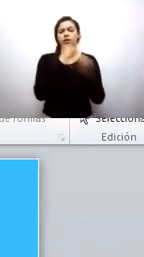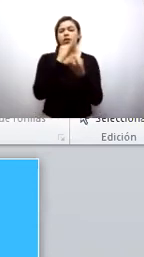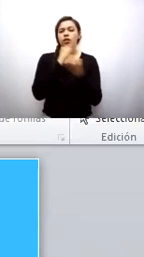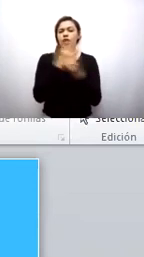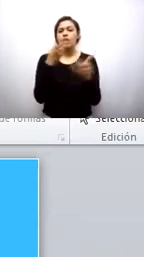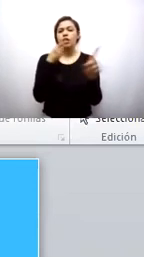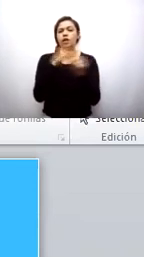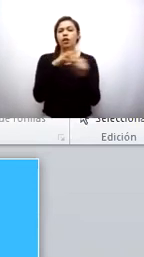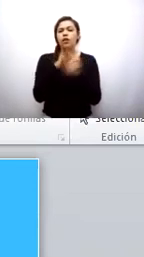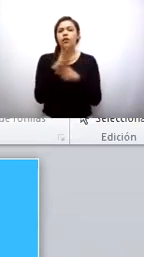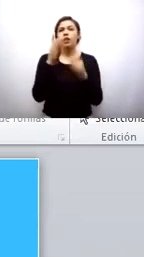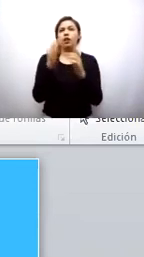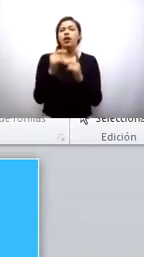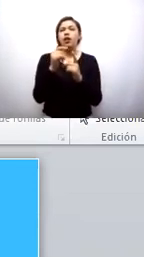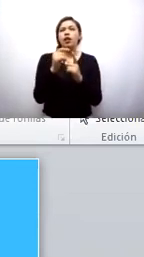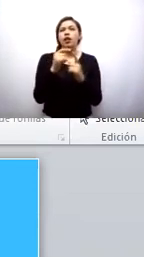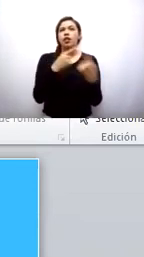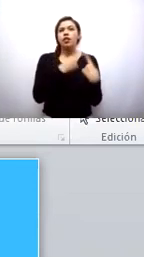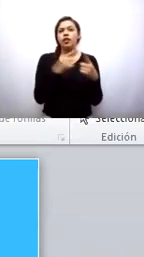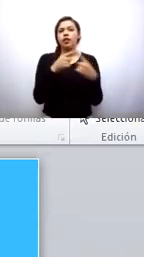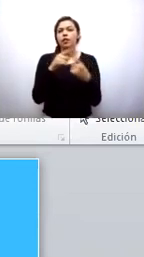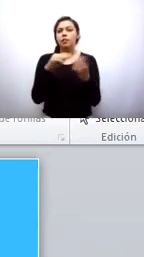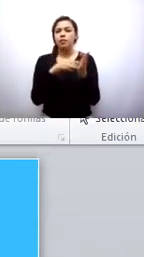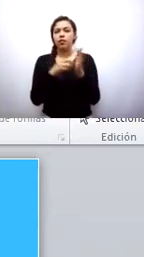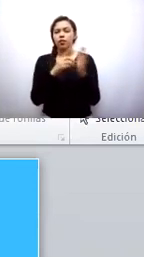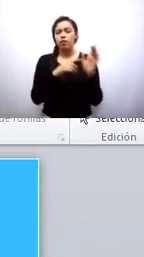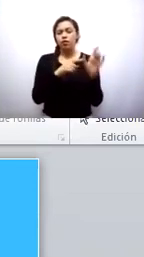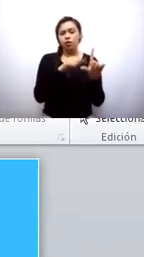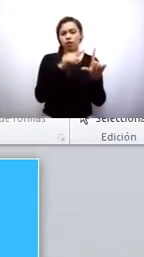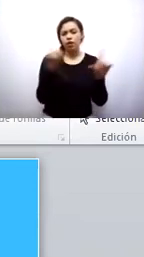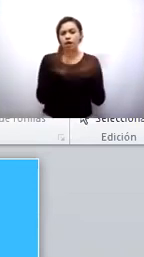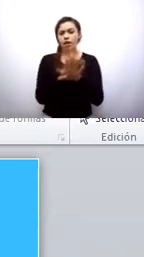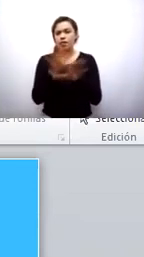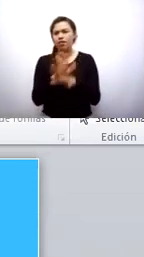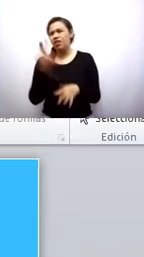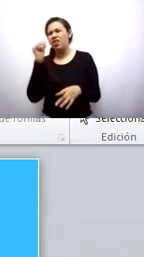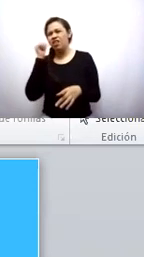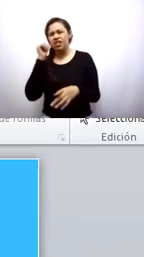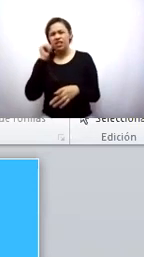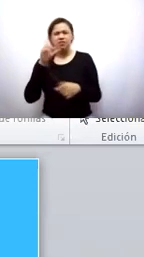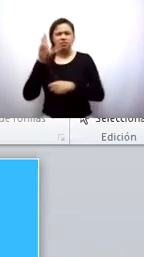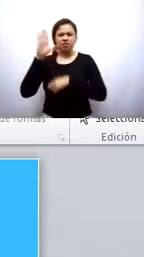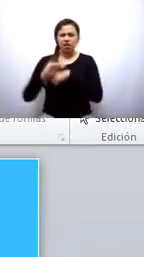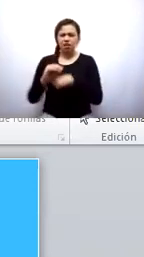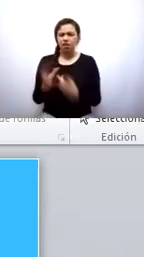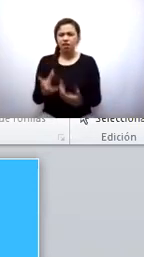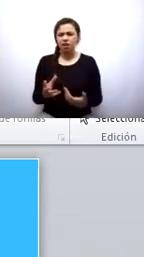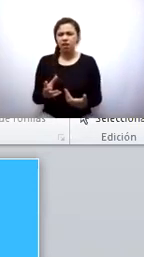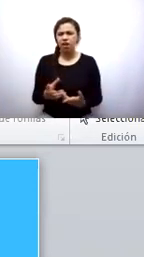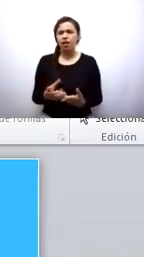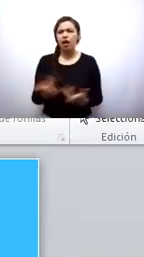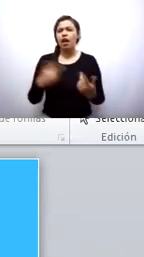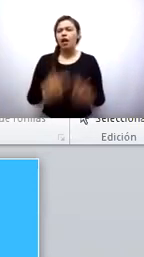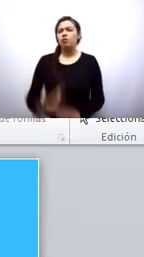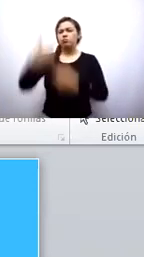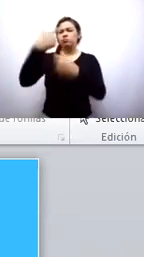con incrementar la variedad metodológica, es decir, de no siempre permitirnos estar hablando frente a la pantalla y